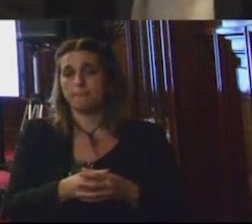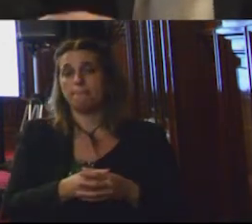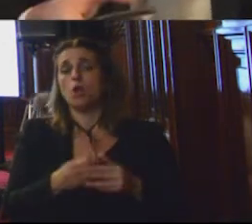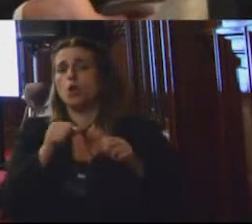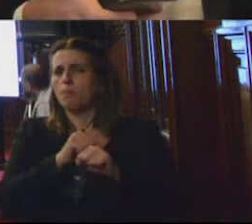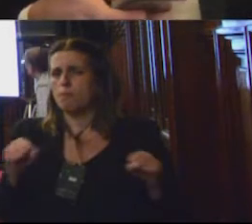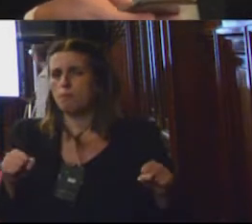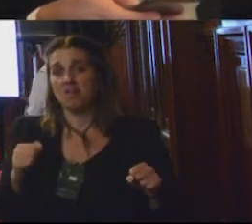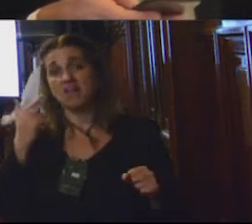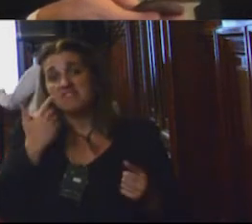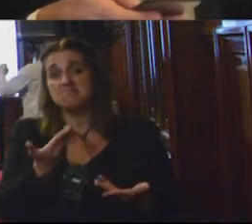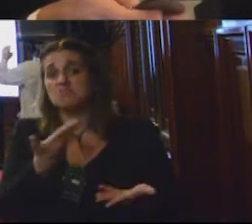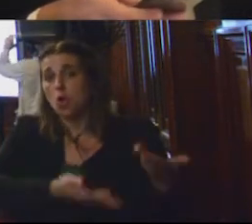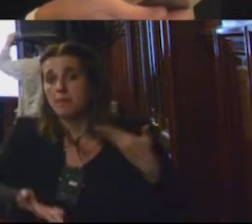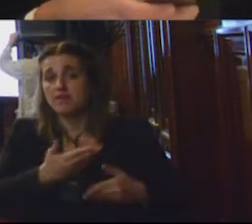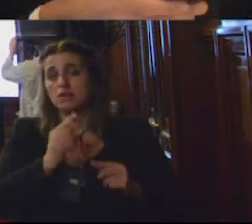poder escuchar sus comentarios.